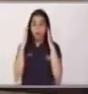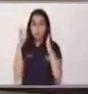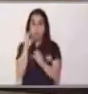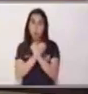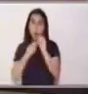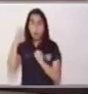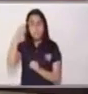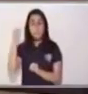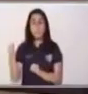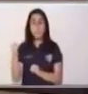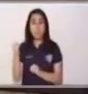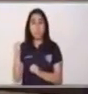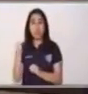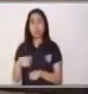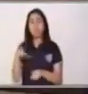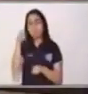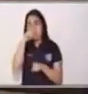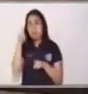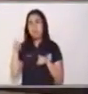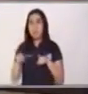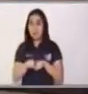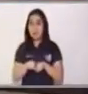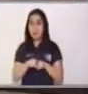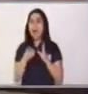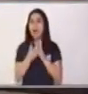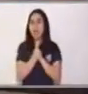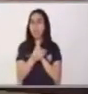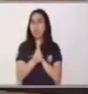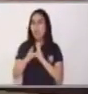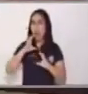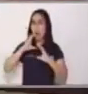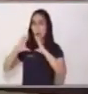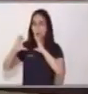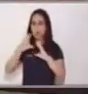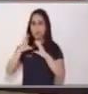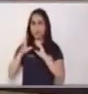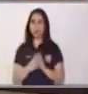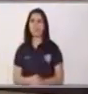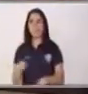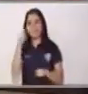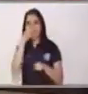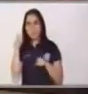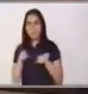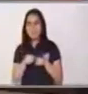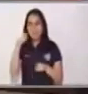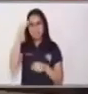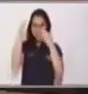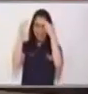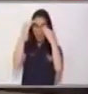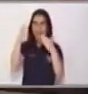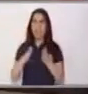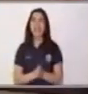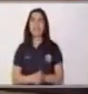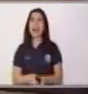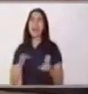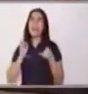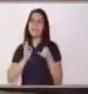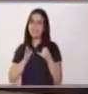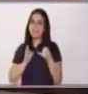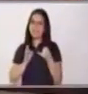atención, la memoria, la habilidad lingüística. Y también queremos saludar muy cariñosamente a